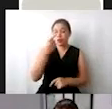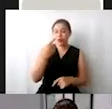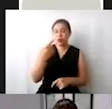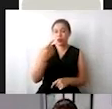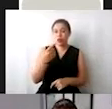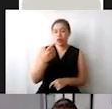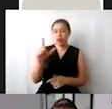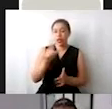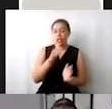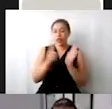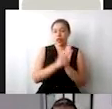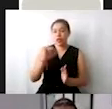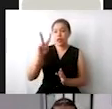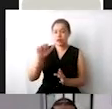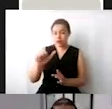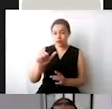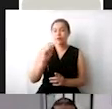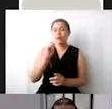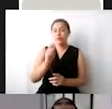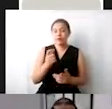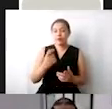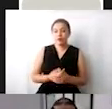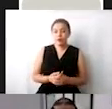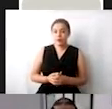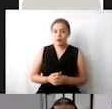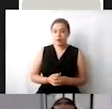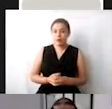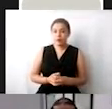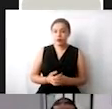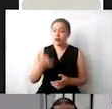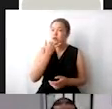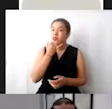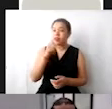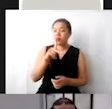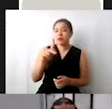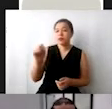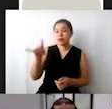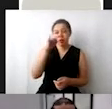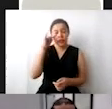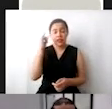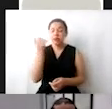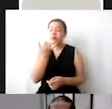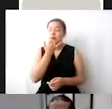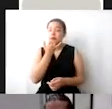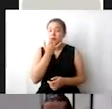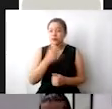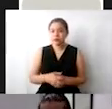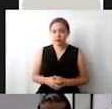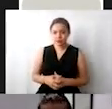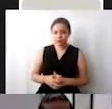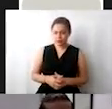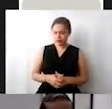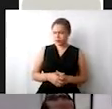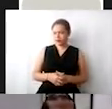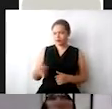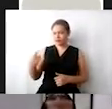siguiente. Cuando señala... Perdón, pero es que no se ve nada de la presentación, disculpe. A ver, ¿no se